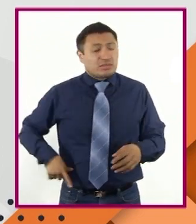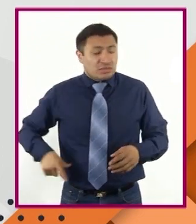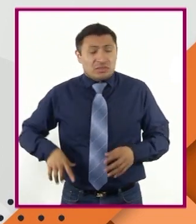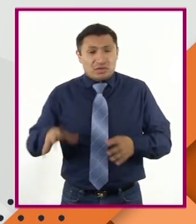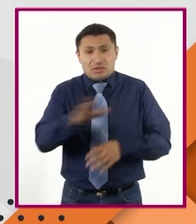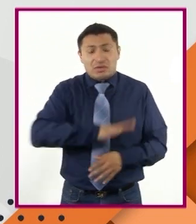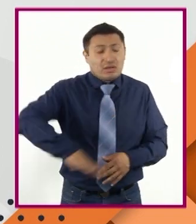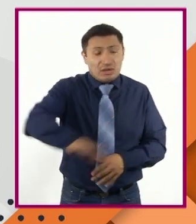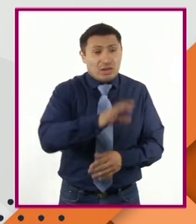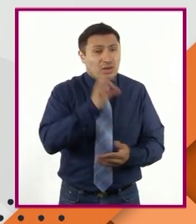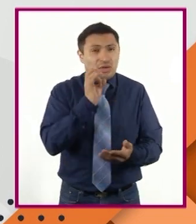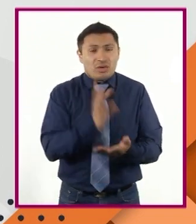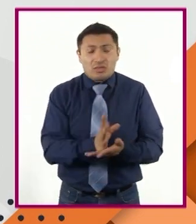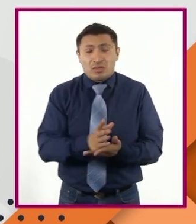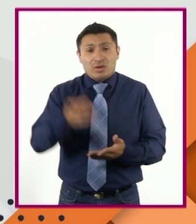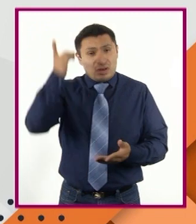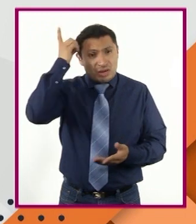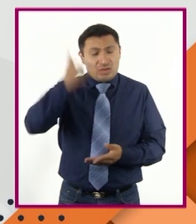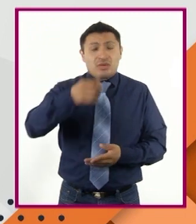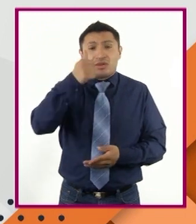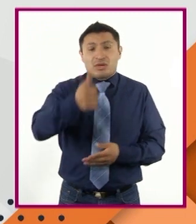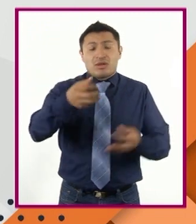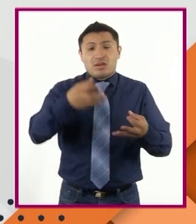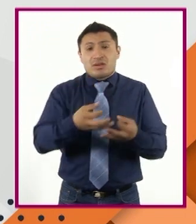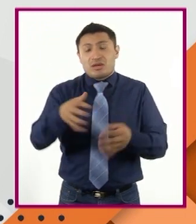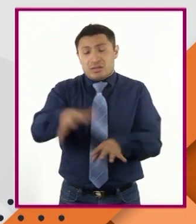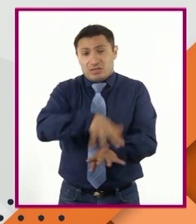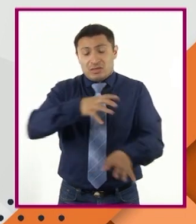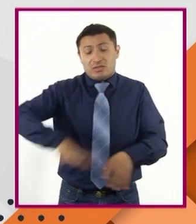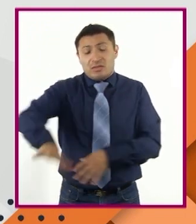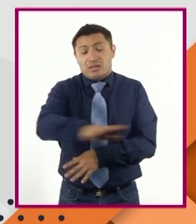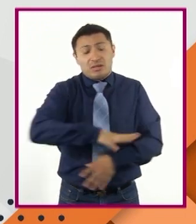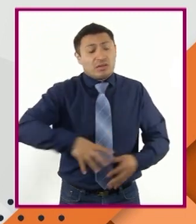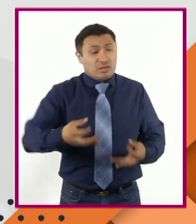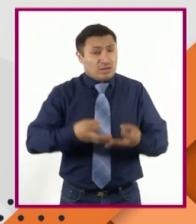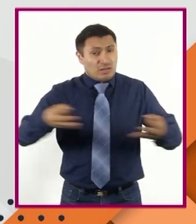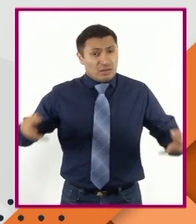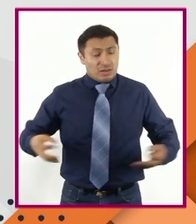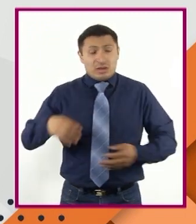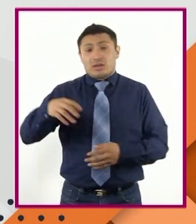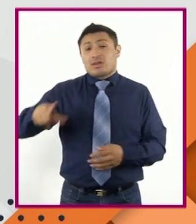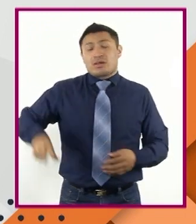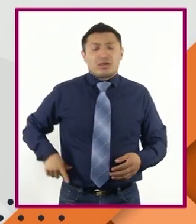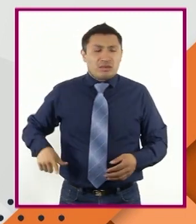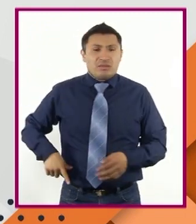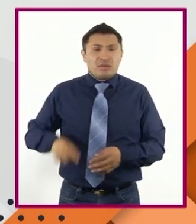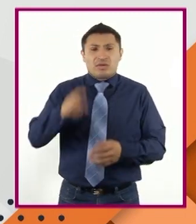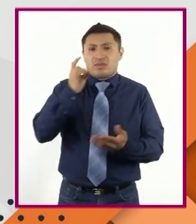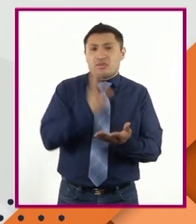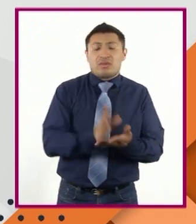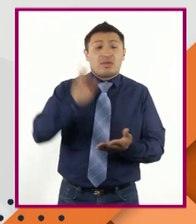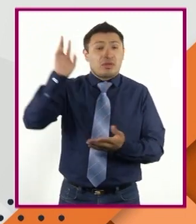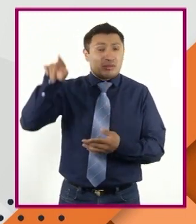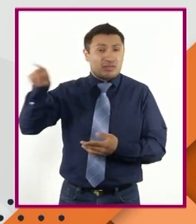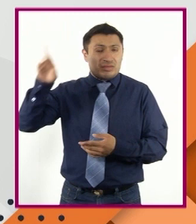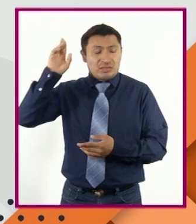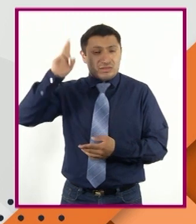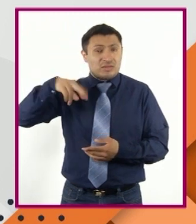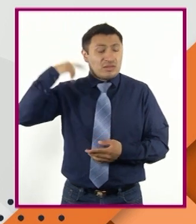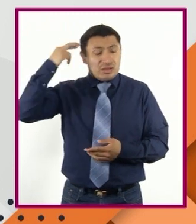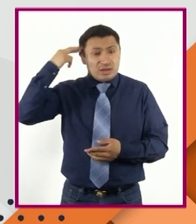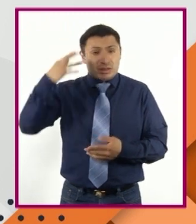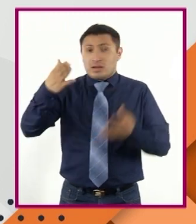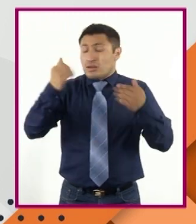aunque solo le pertenezcan 6 pies de tierra. El imperio no es otra cosa que el emperador. Que no